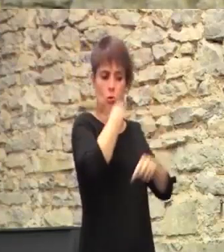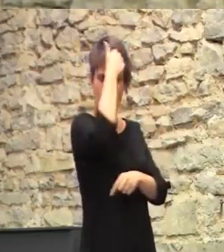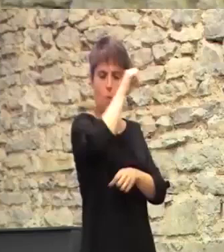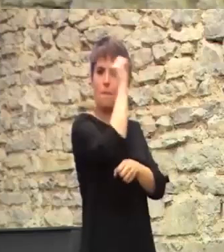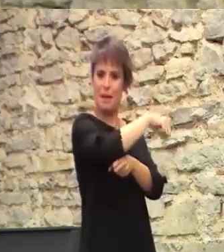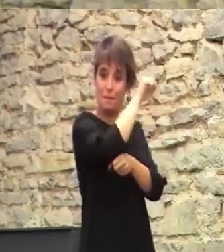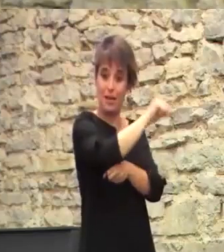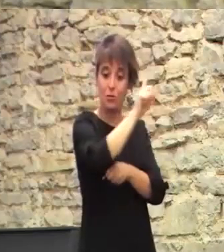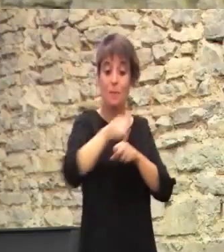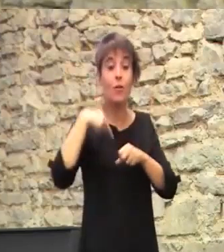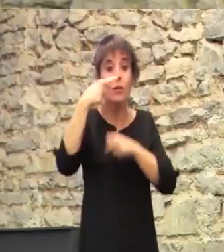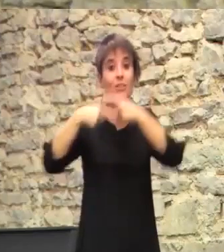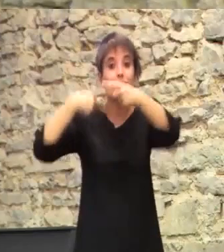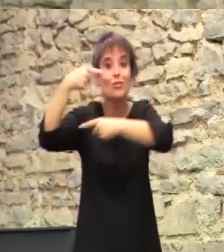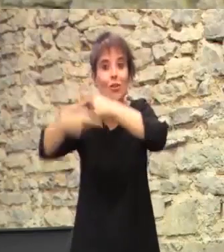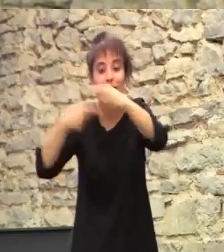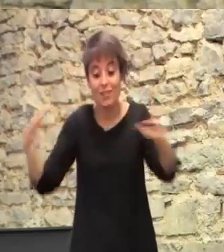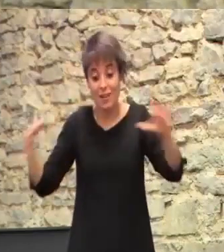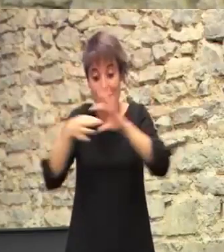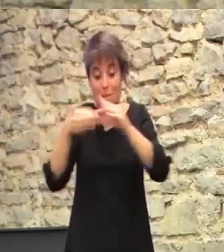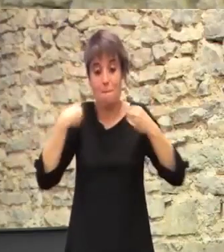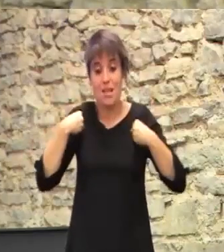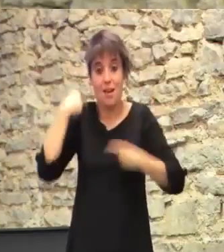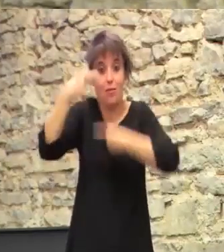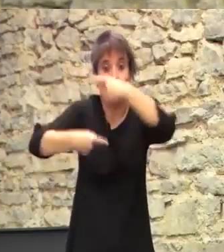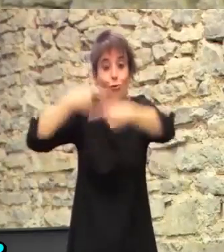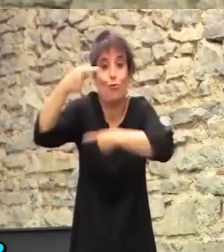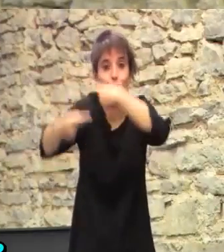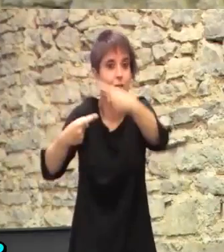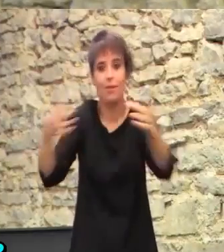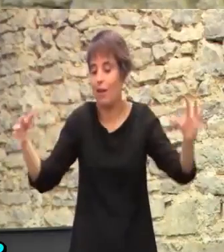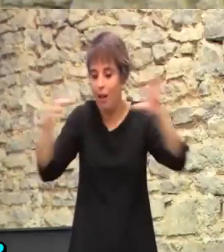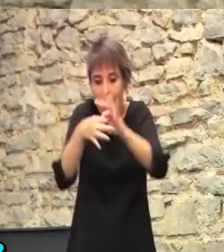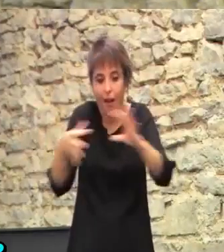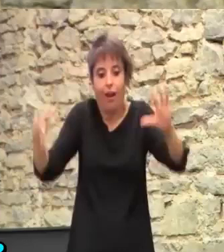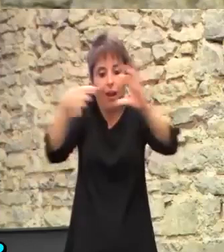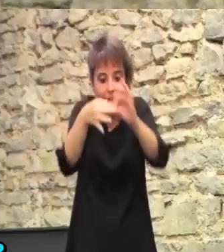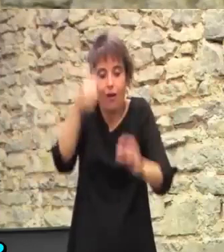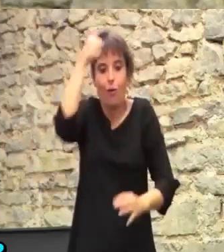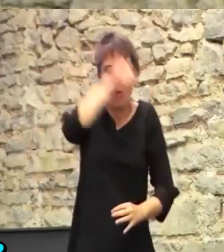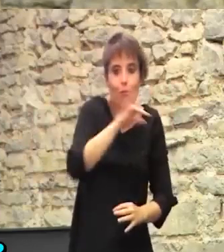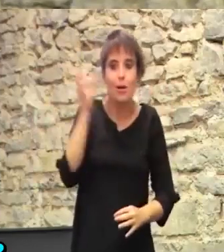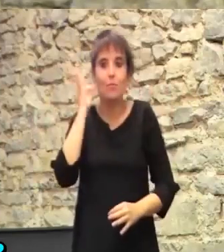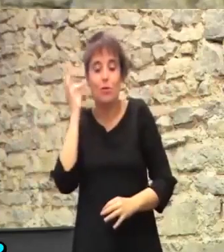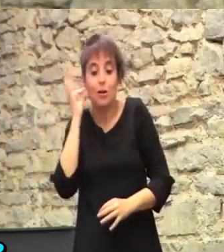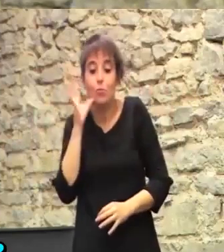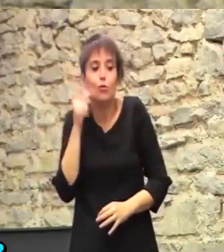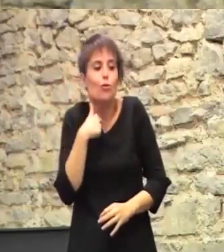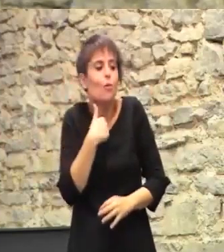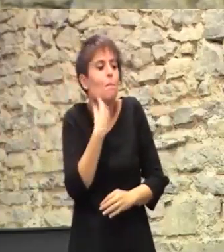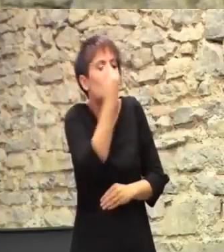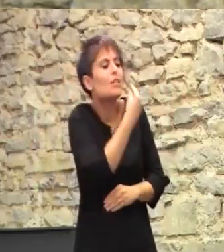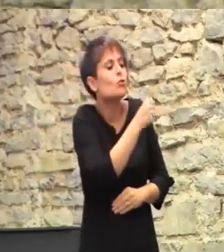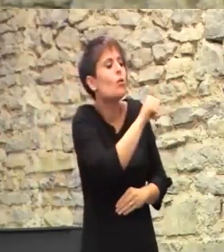pero en la relación de la vida diaria están pasando muchas cosas porque yo espero de los hombres